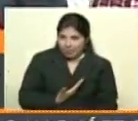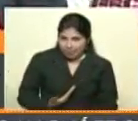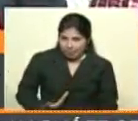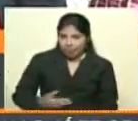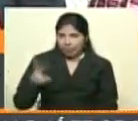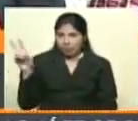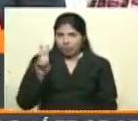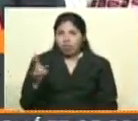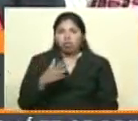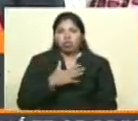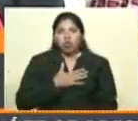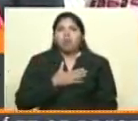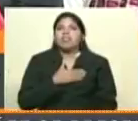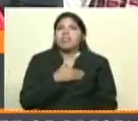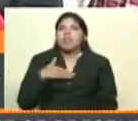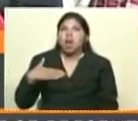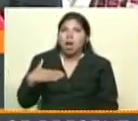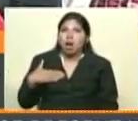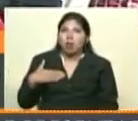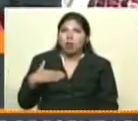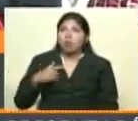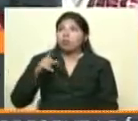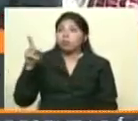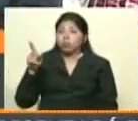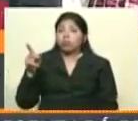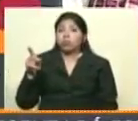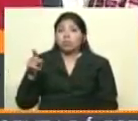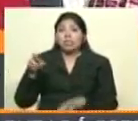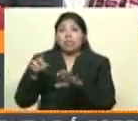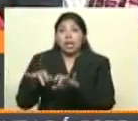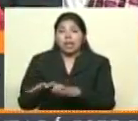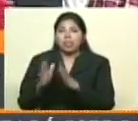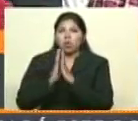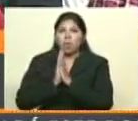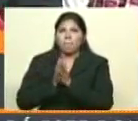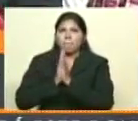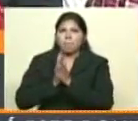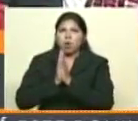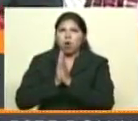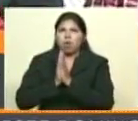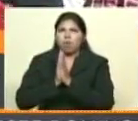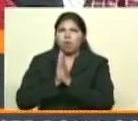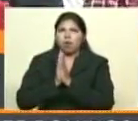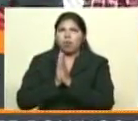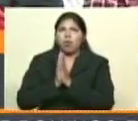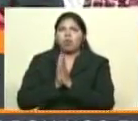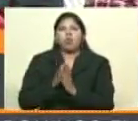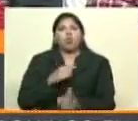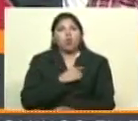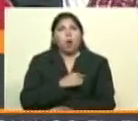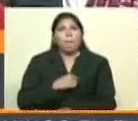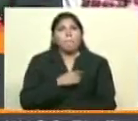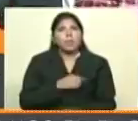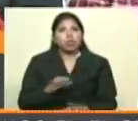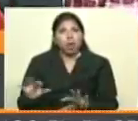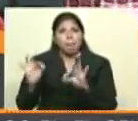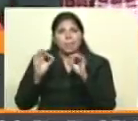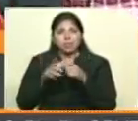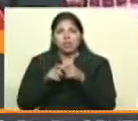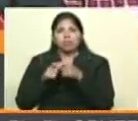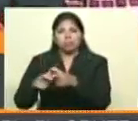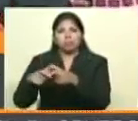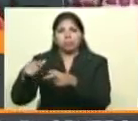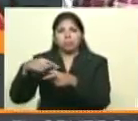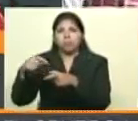yo quiero que el secretario general de Naciones Unidas envíe una poderosa comisión de observación electoral y acompañamiento